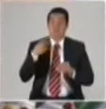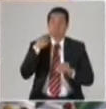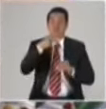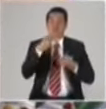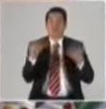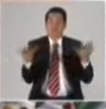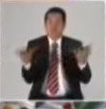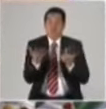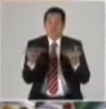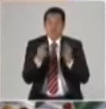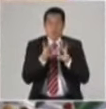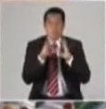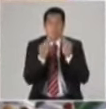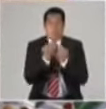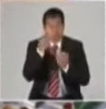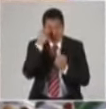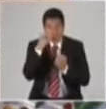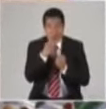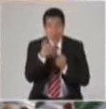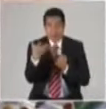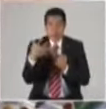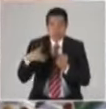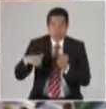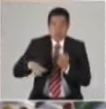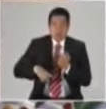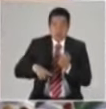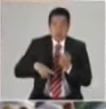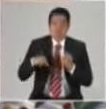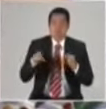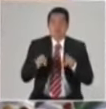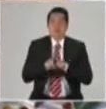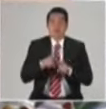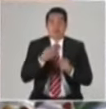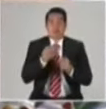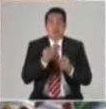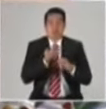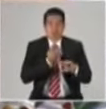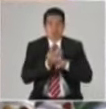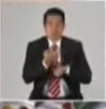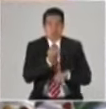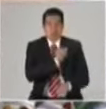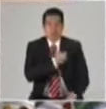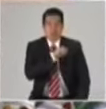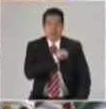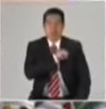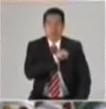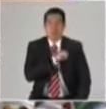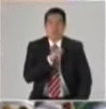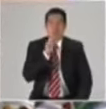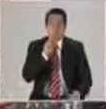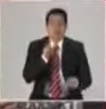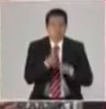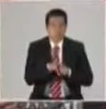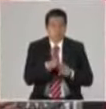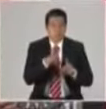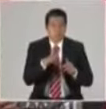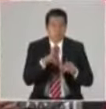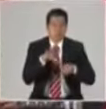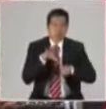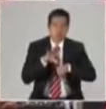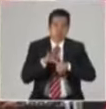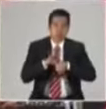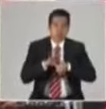que su gobierno y el equipo de salud de su gobierno, los